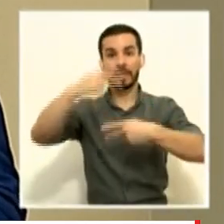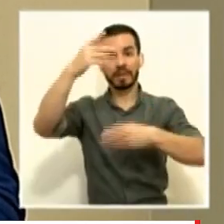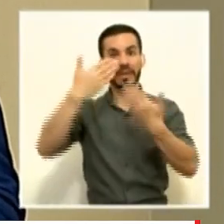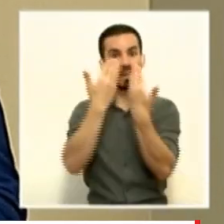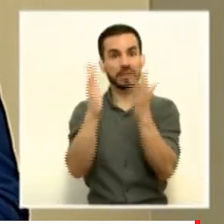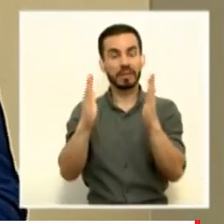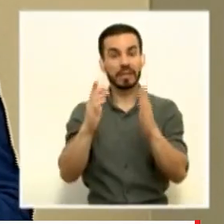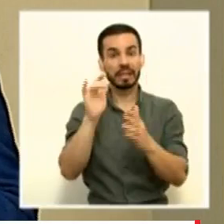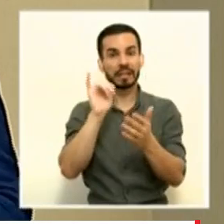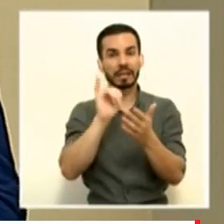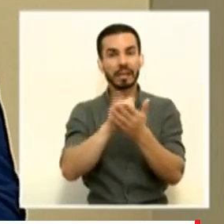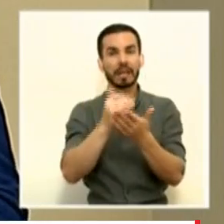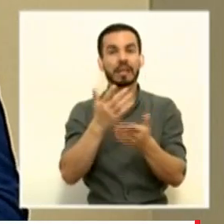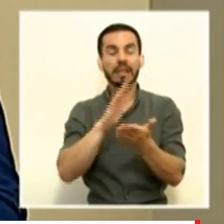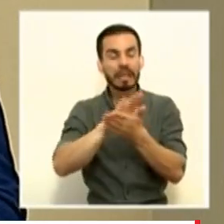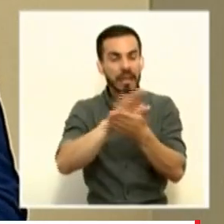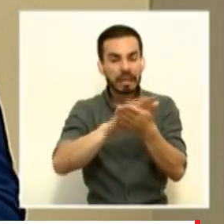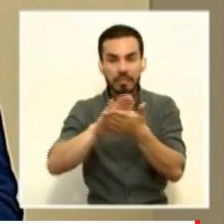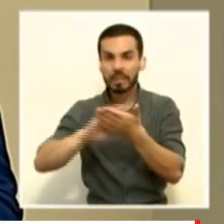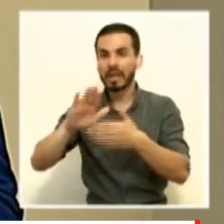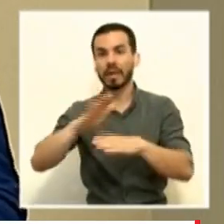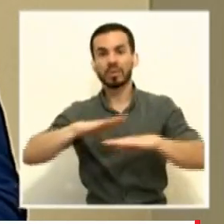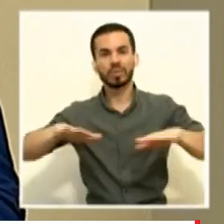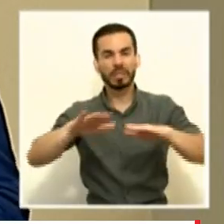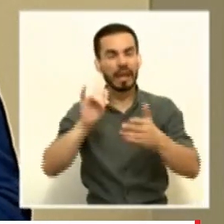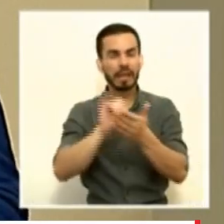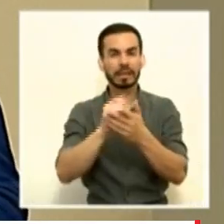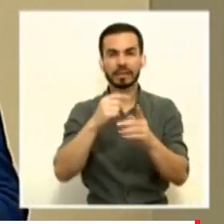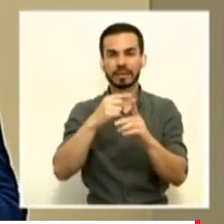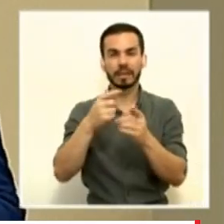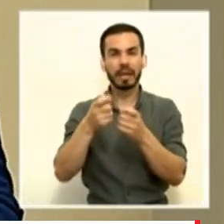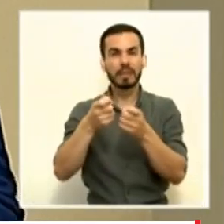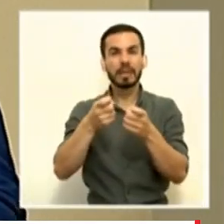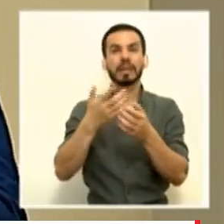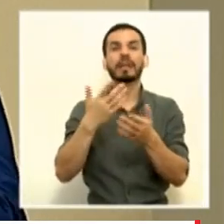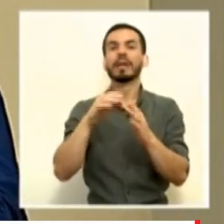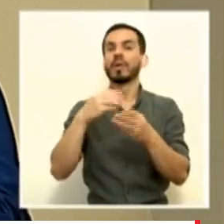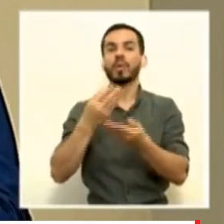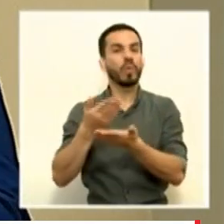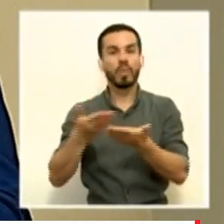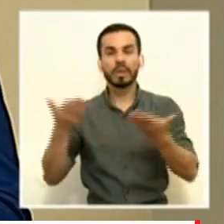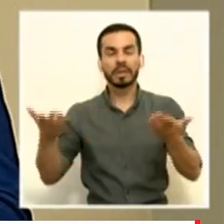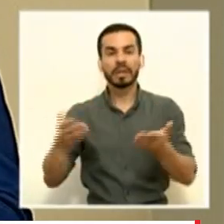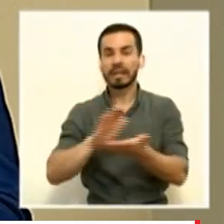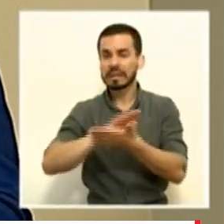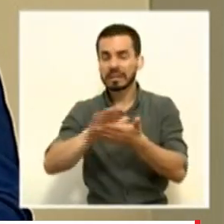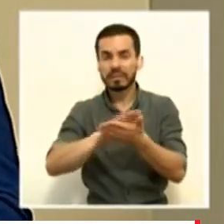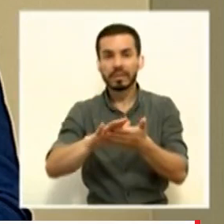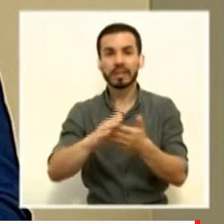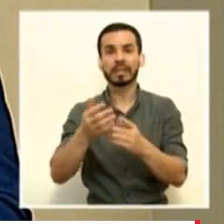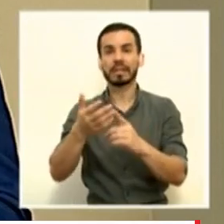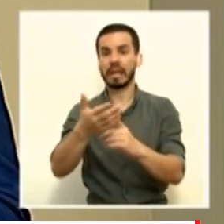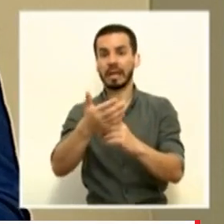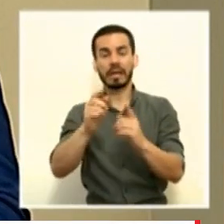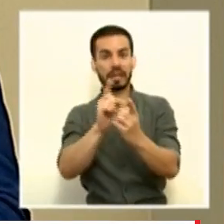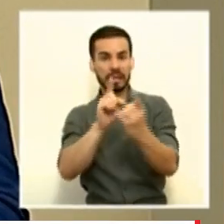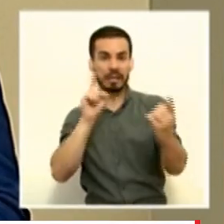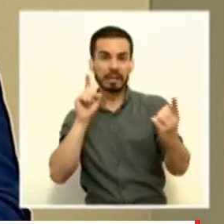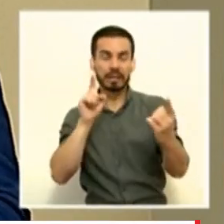abiertas, pero y estar desinfectando las superficies. En realidad esas son las medidas: no compartir utensilios, desinfectar, guardar la